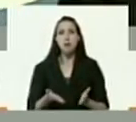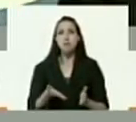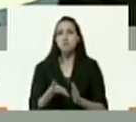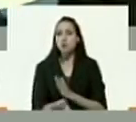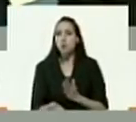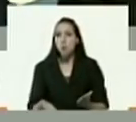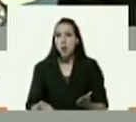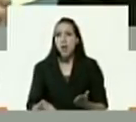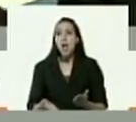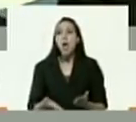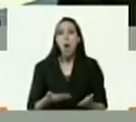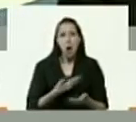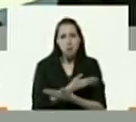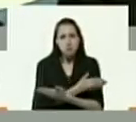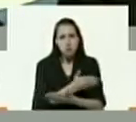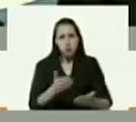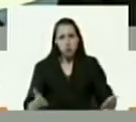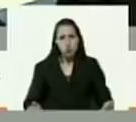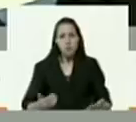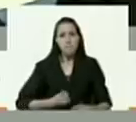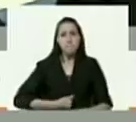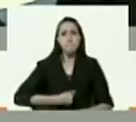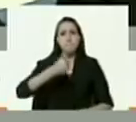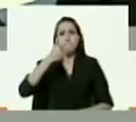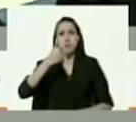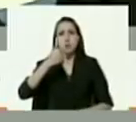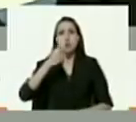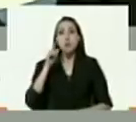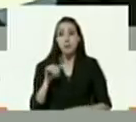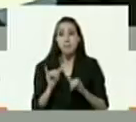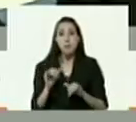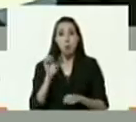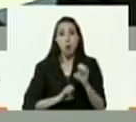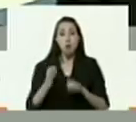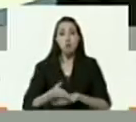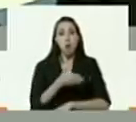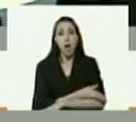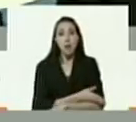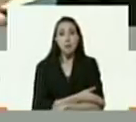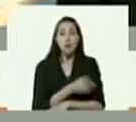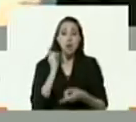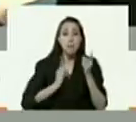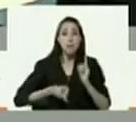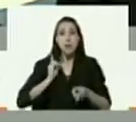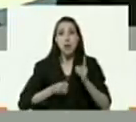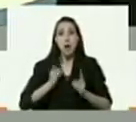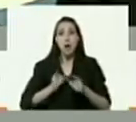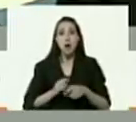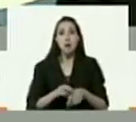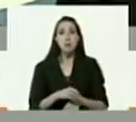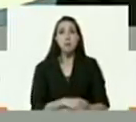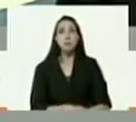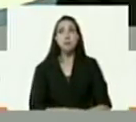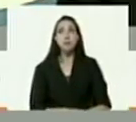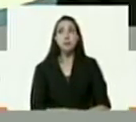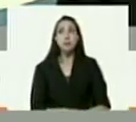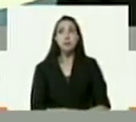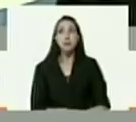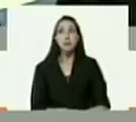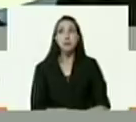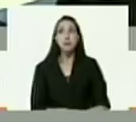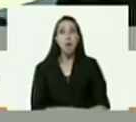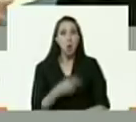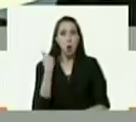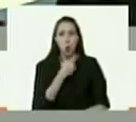que podamos cooperar con aún mayor fluidez. Eso está en evaluación, dependerá de las con aún mayor fluidez. Eso está en